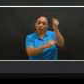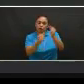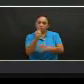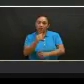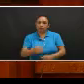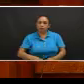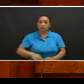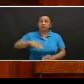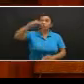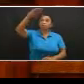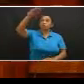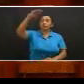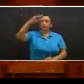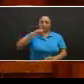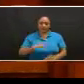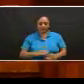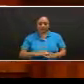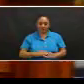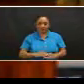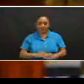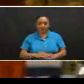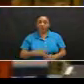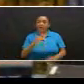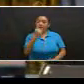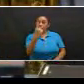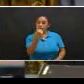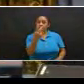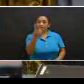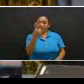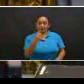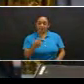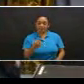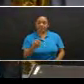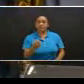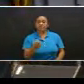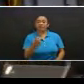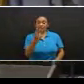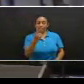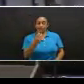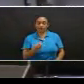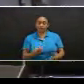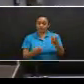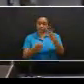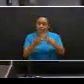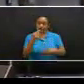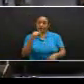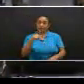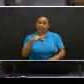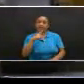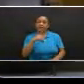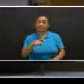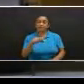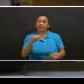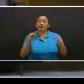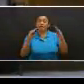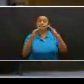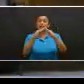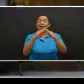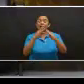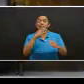suben y que bajan nuevamente. Entonces él en su primera vez viene y dice, ah no, esta es la casa de Dios, y le pone